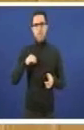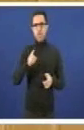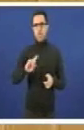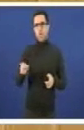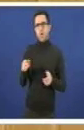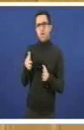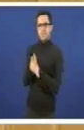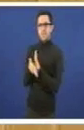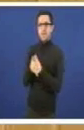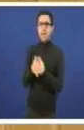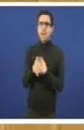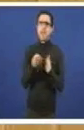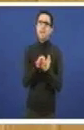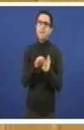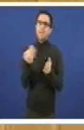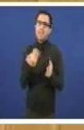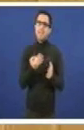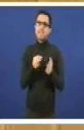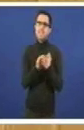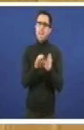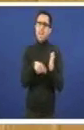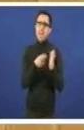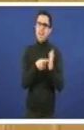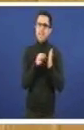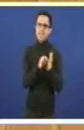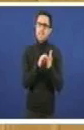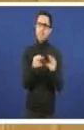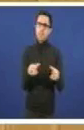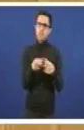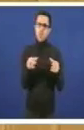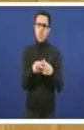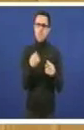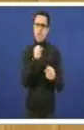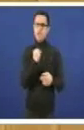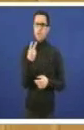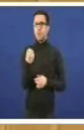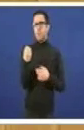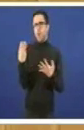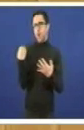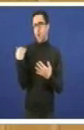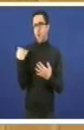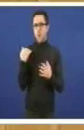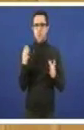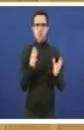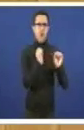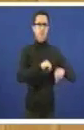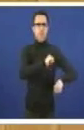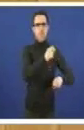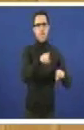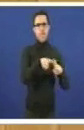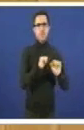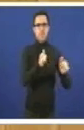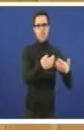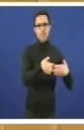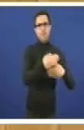consistía a lei de servizos sociais do ano 2008 redactada aplicada e posta en marcha polo goberno e partito vostedes